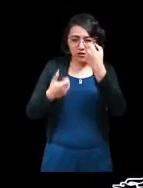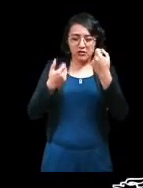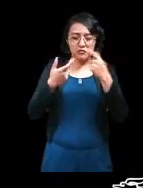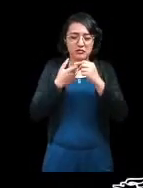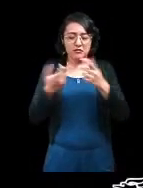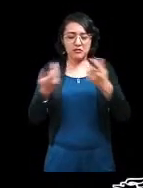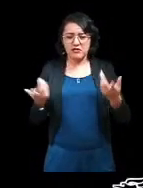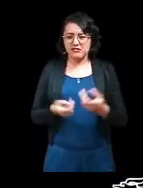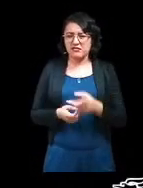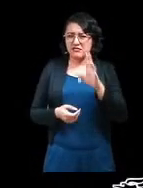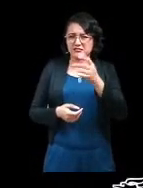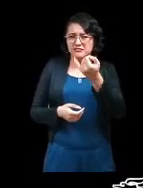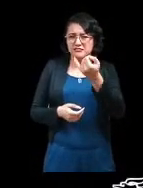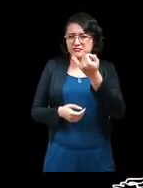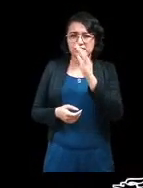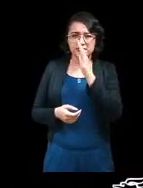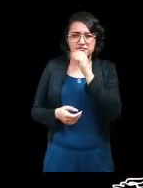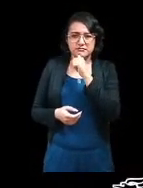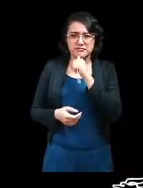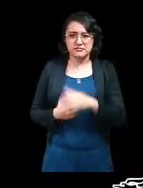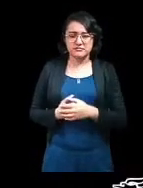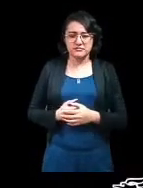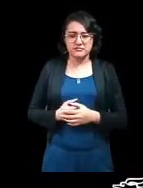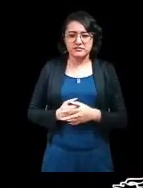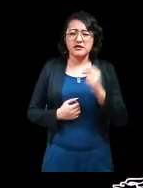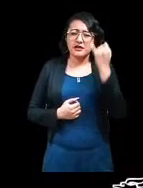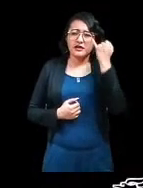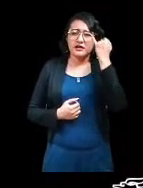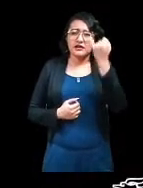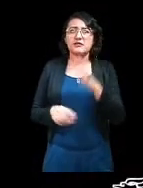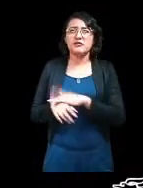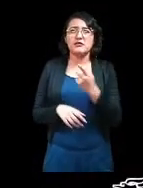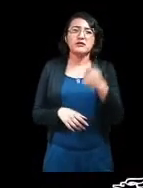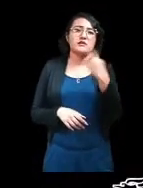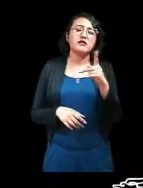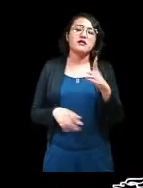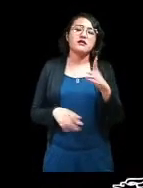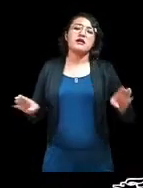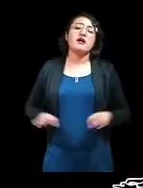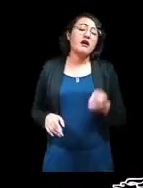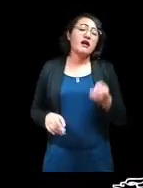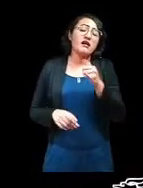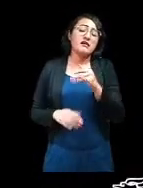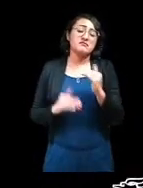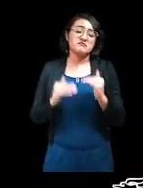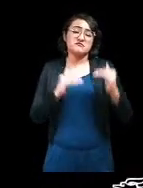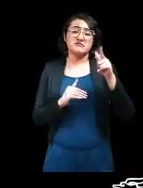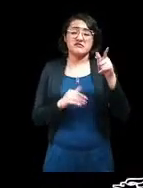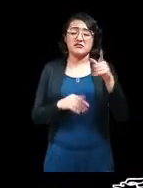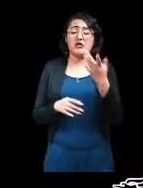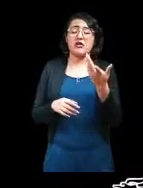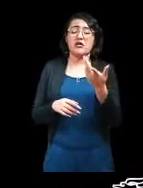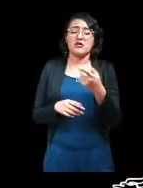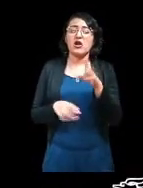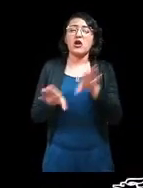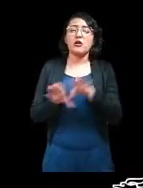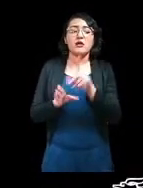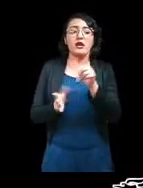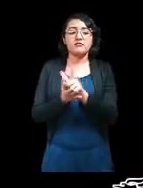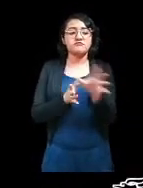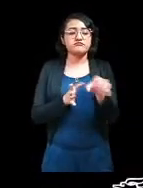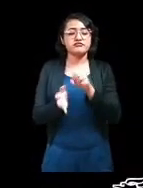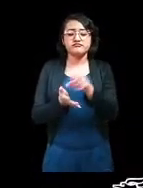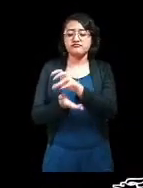es absurdo lo que están proponiendo. No me extraña porque la propinante se ha caracterizado por eso, por plagiarse leyes y